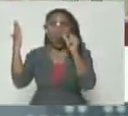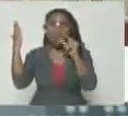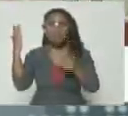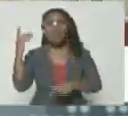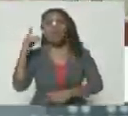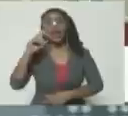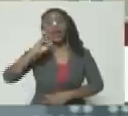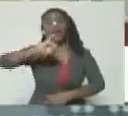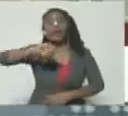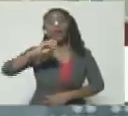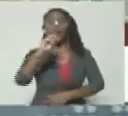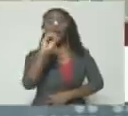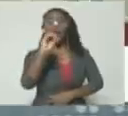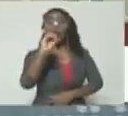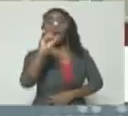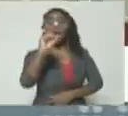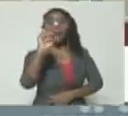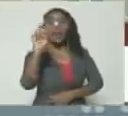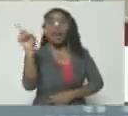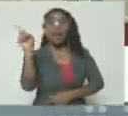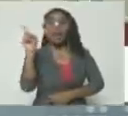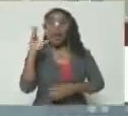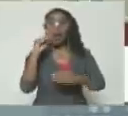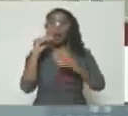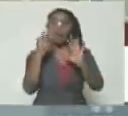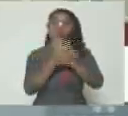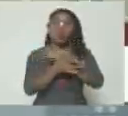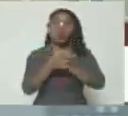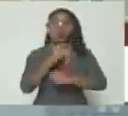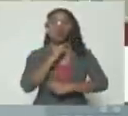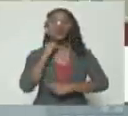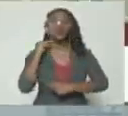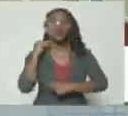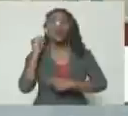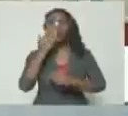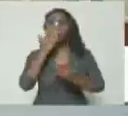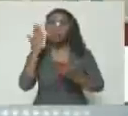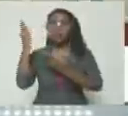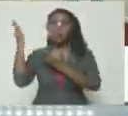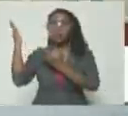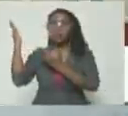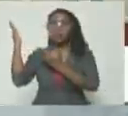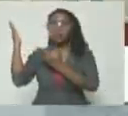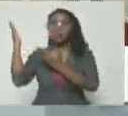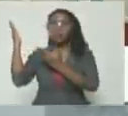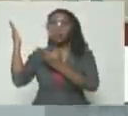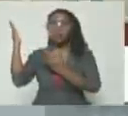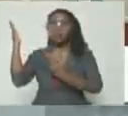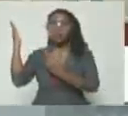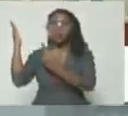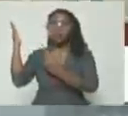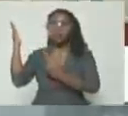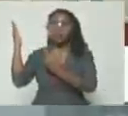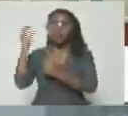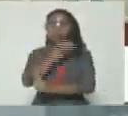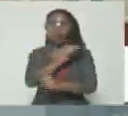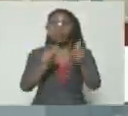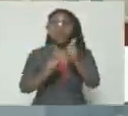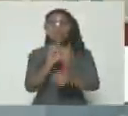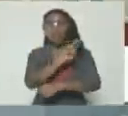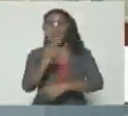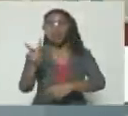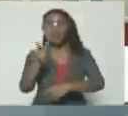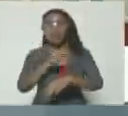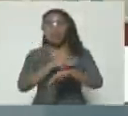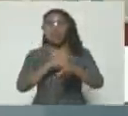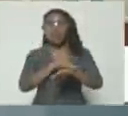pues, hablando de cura. Allá está José Gregorio Aguilera, viceministro de Desarrollo